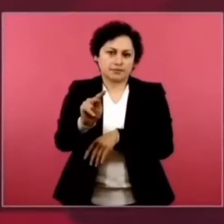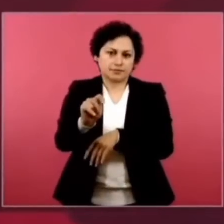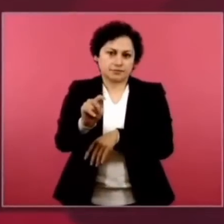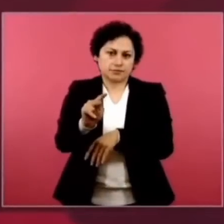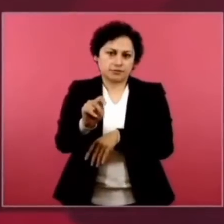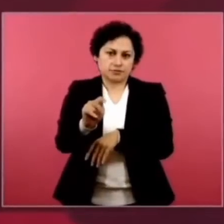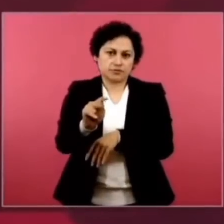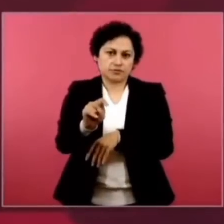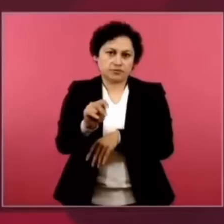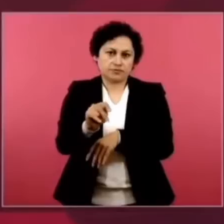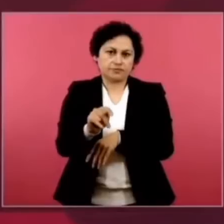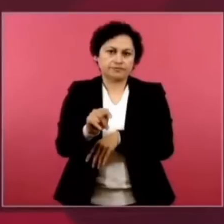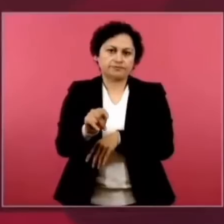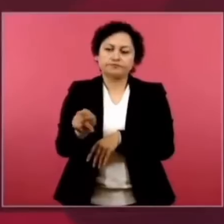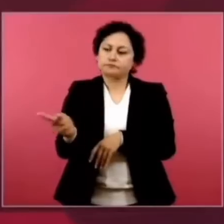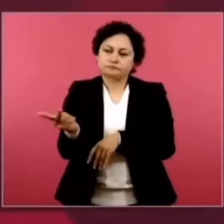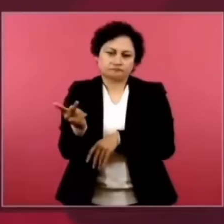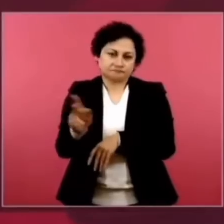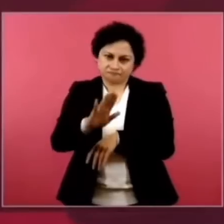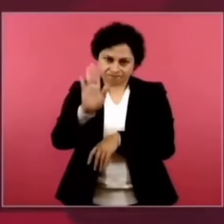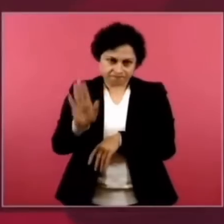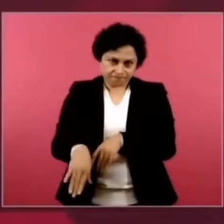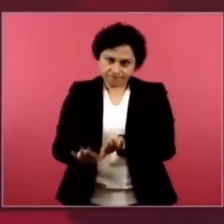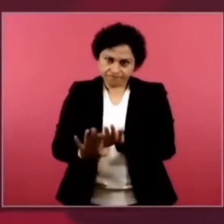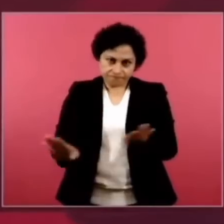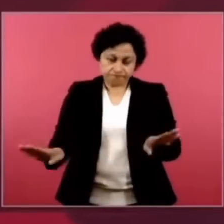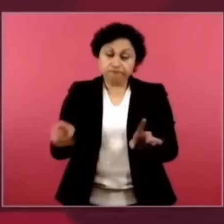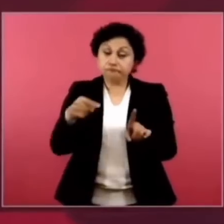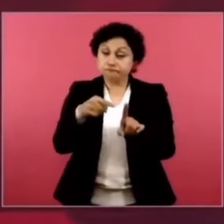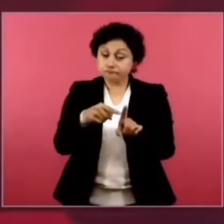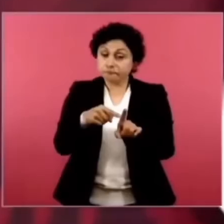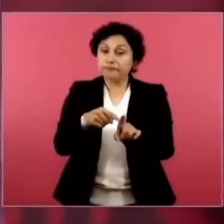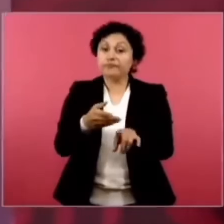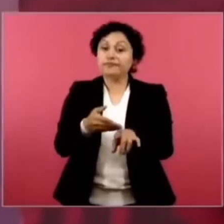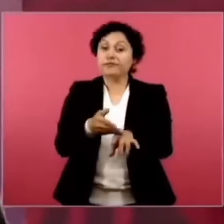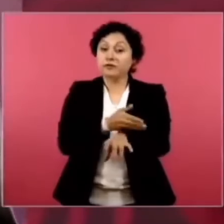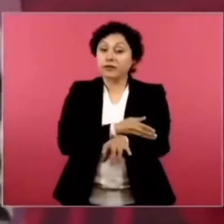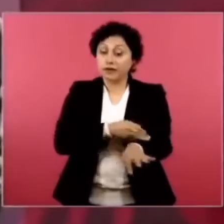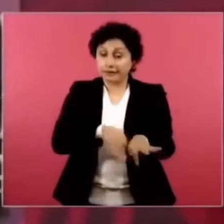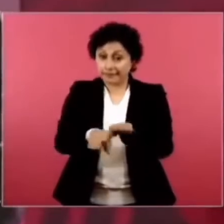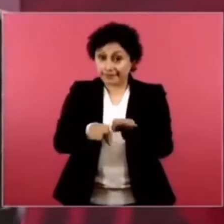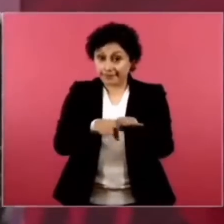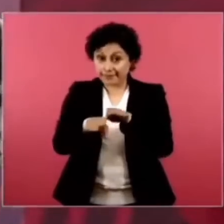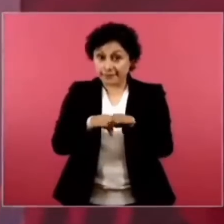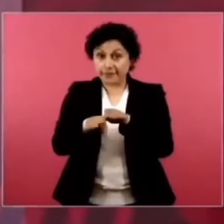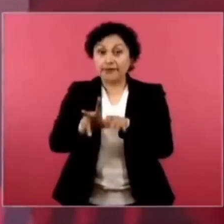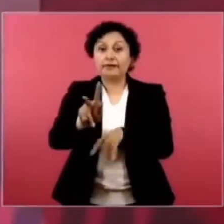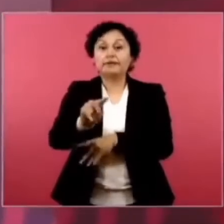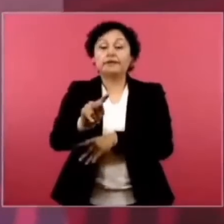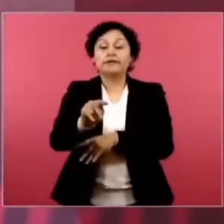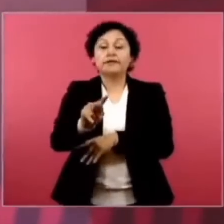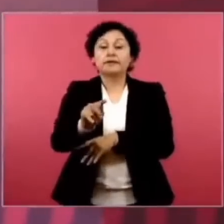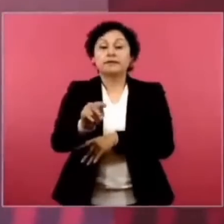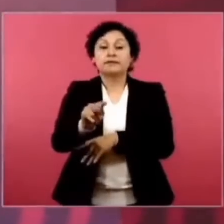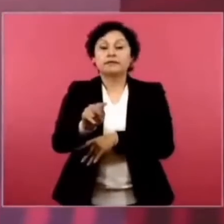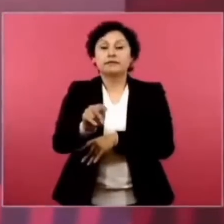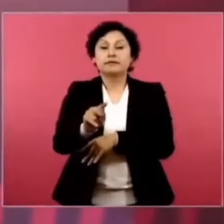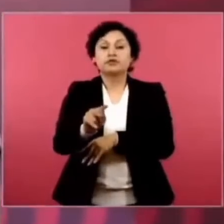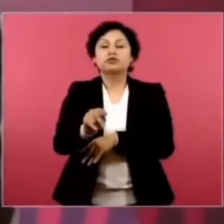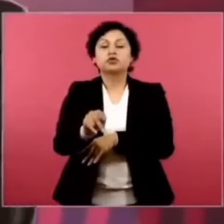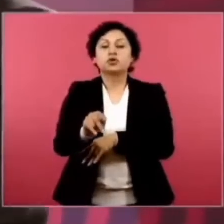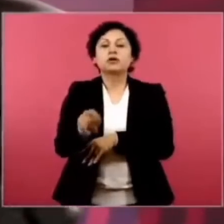ya también falleció el señor, que iba en los camiones donde los llevaban, ¿te acuerdas que